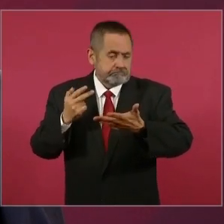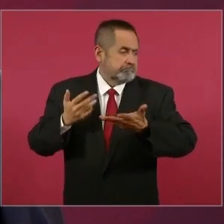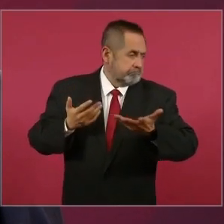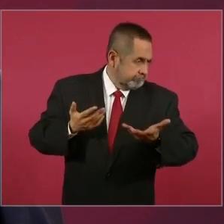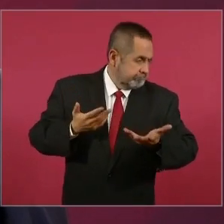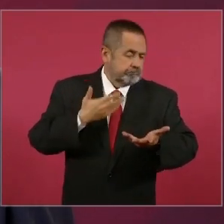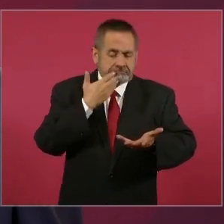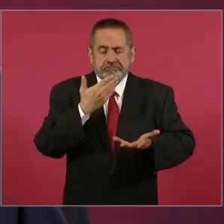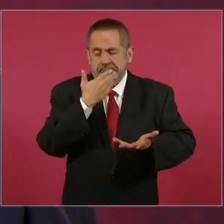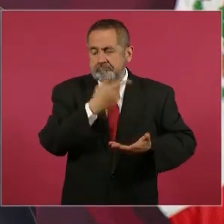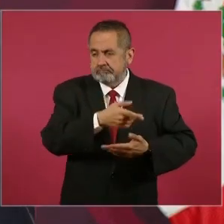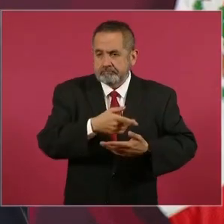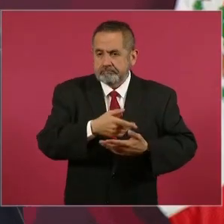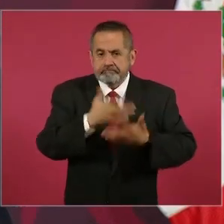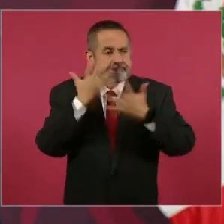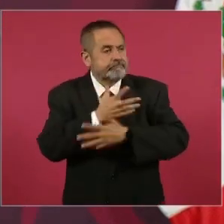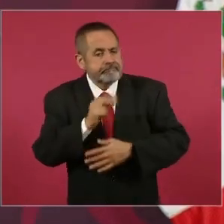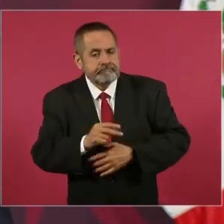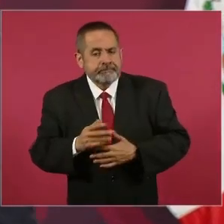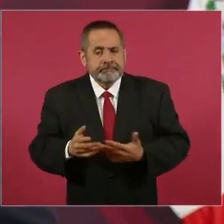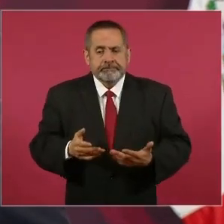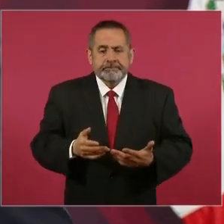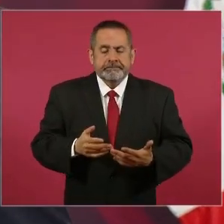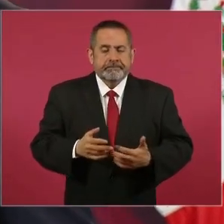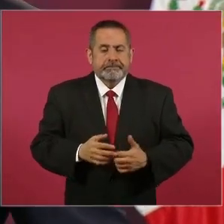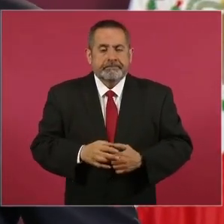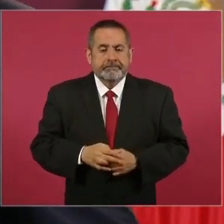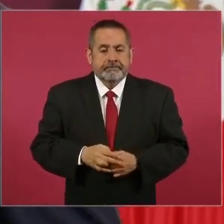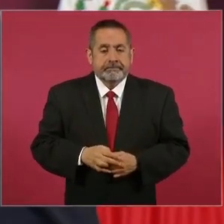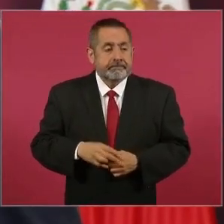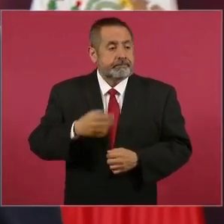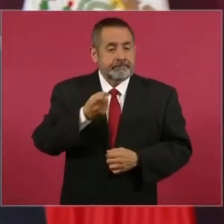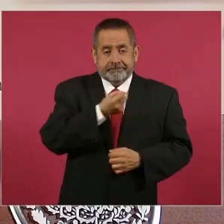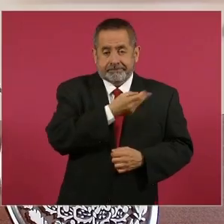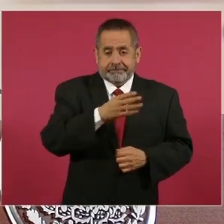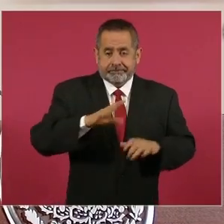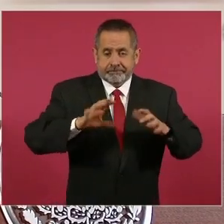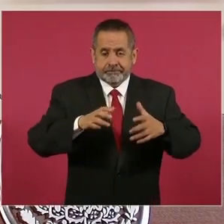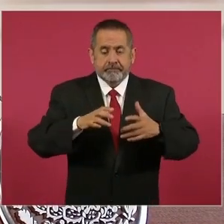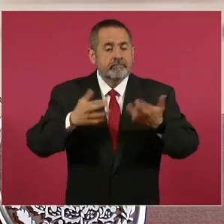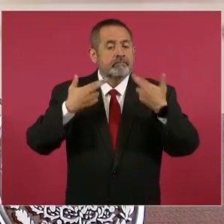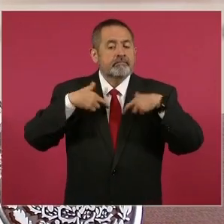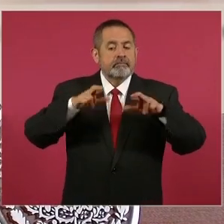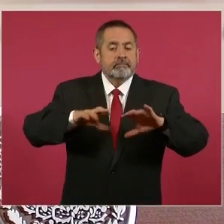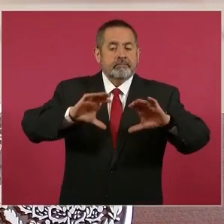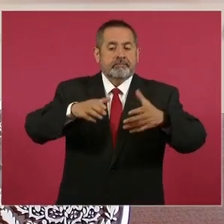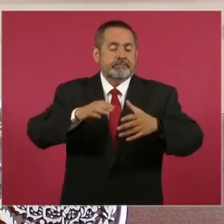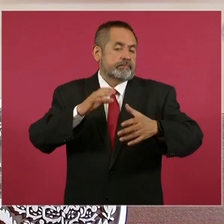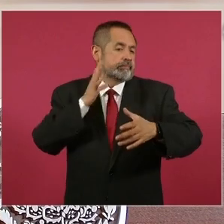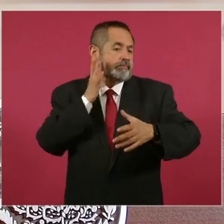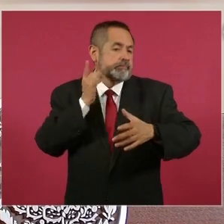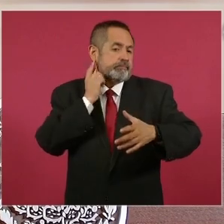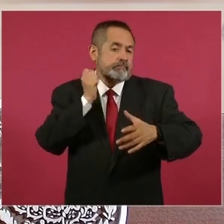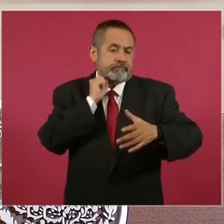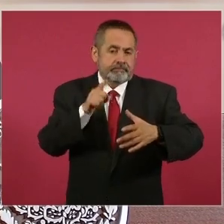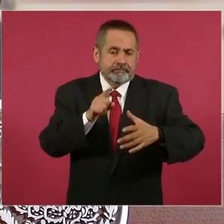escrito incluso hasta los representantes del congreso